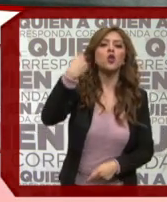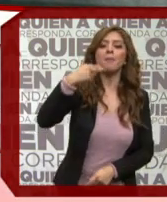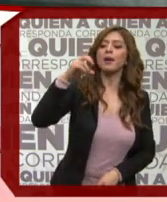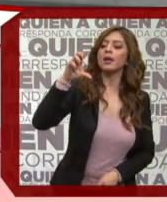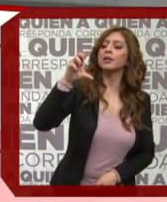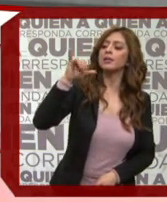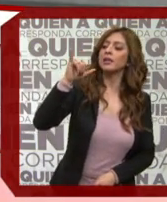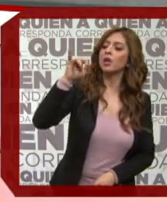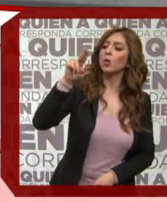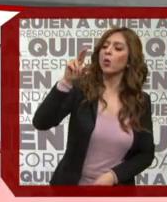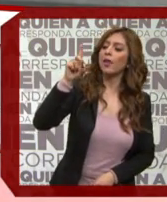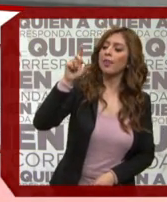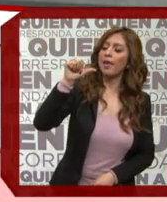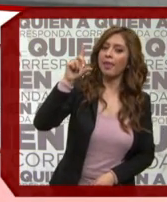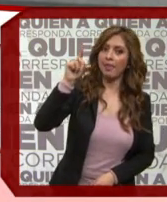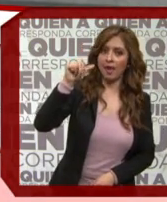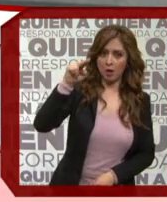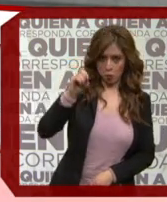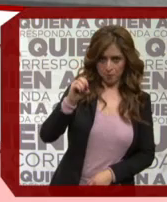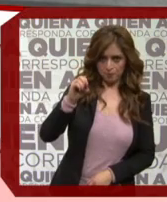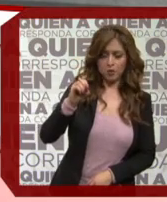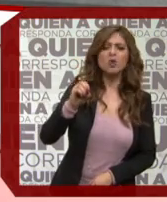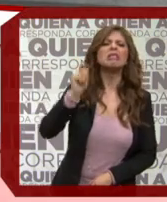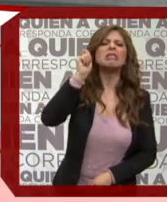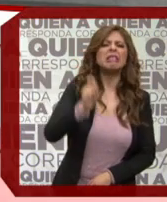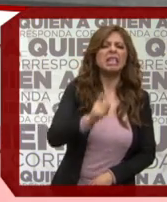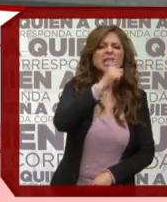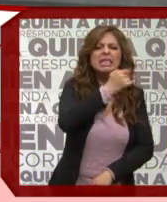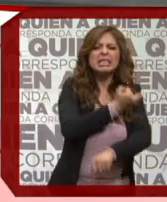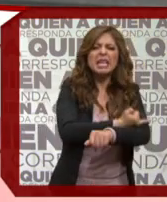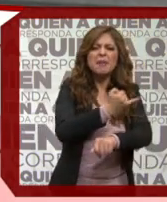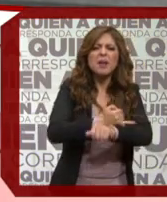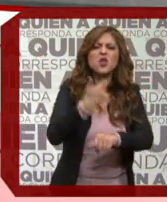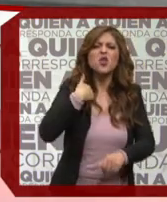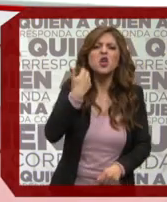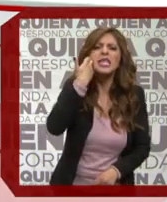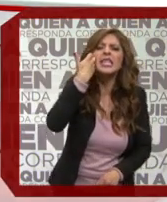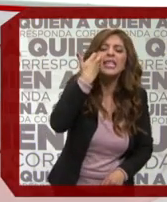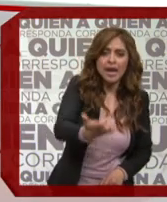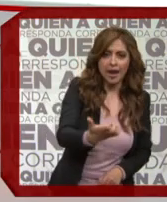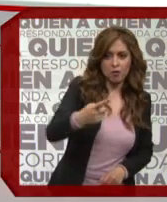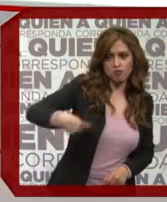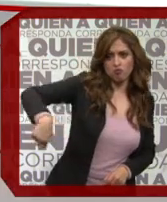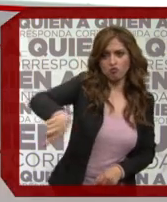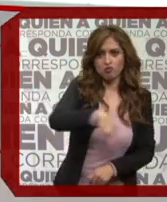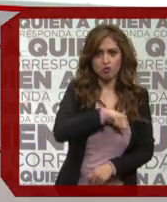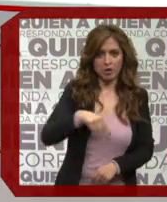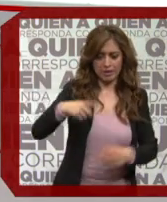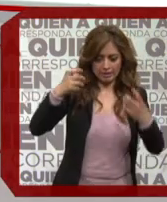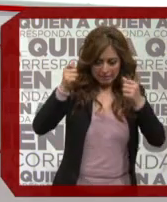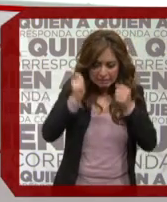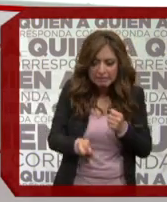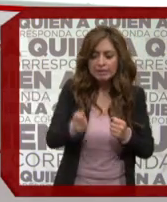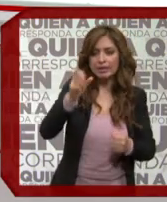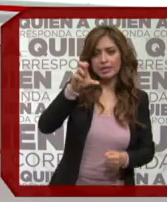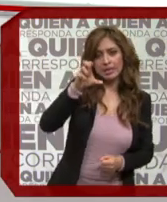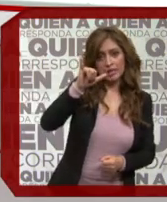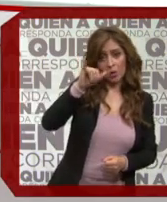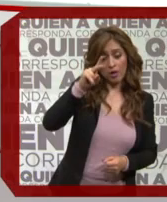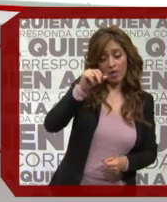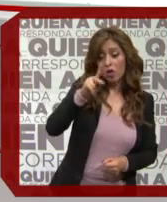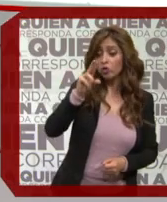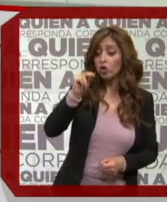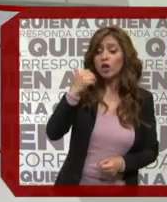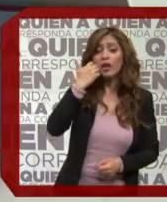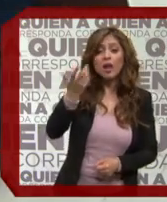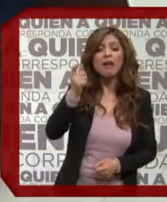Yo quiero crear en Itapalapa ciudadanos y también un gobierno. Y los ciudadanos no solamente